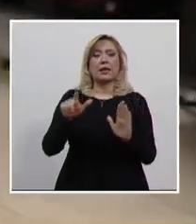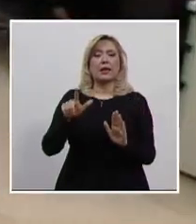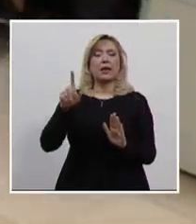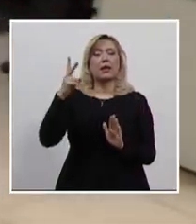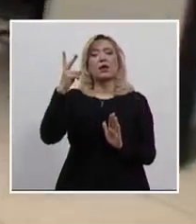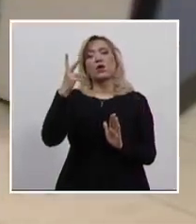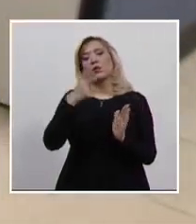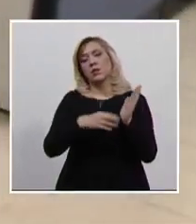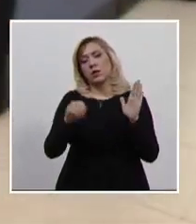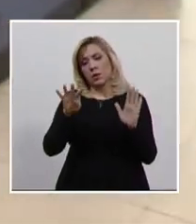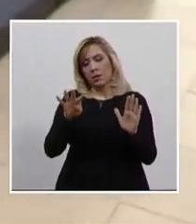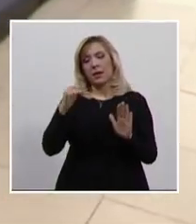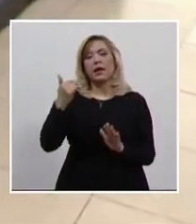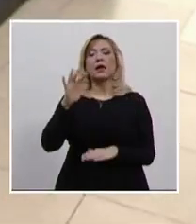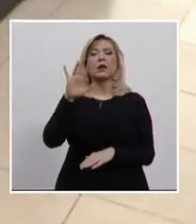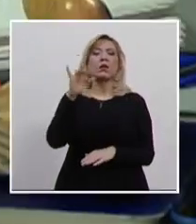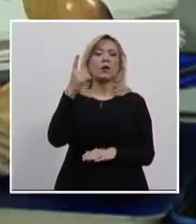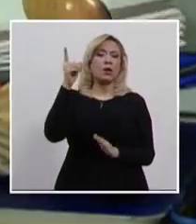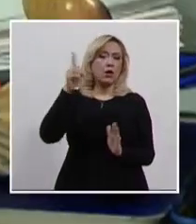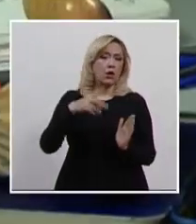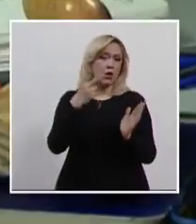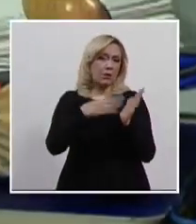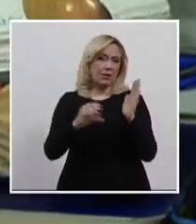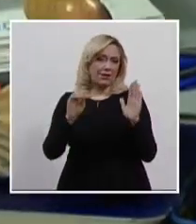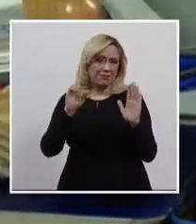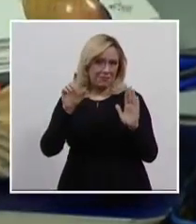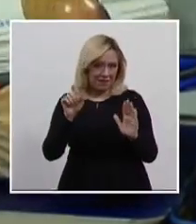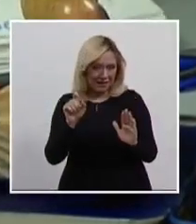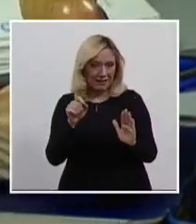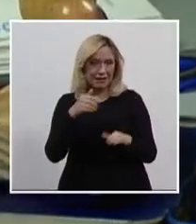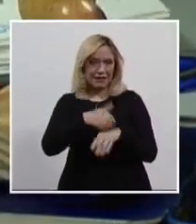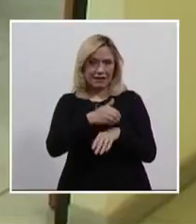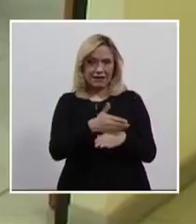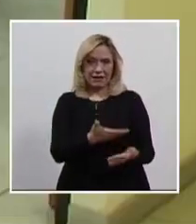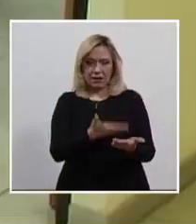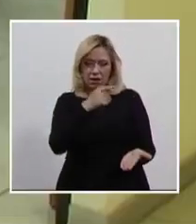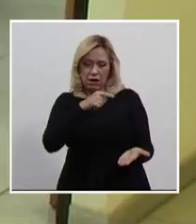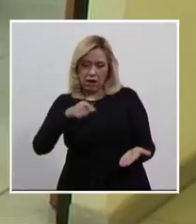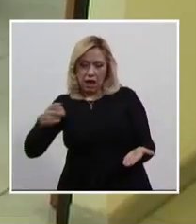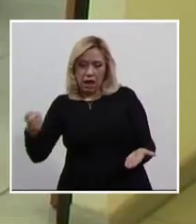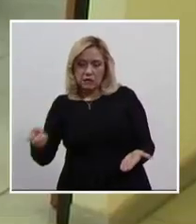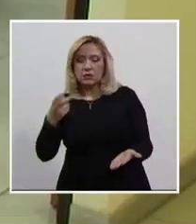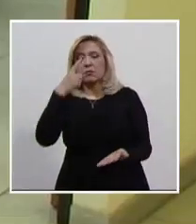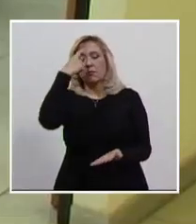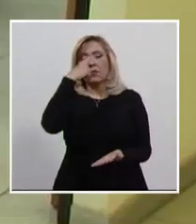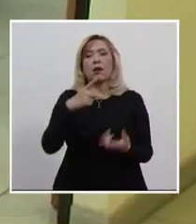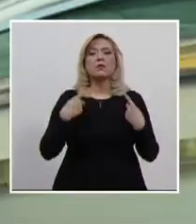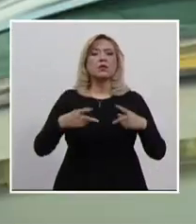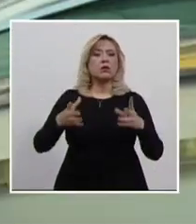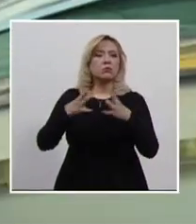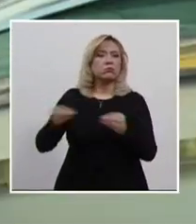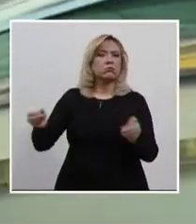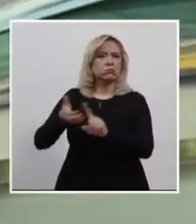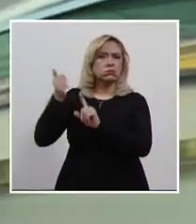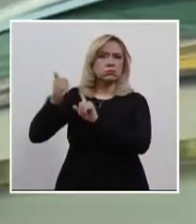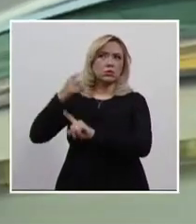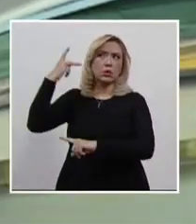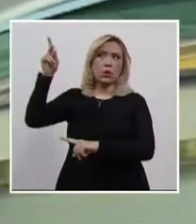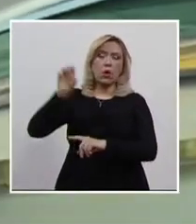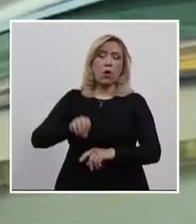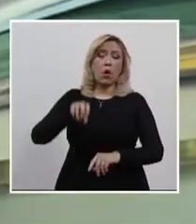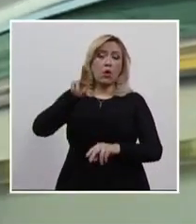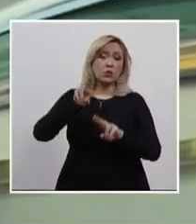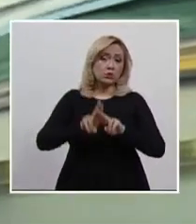1077-2019 y 51-2020, que toman principios para la búsqueda de personas desaparecidas del Comité de Naciones Unidas.